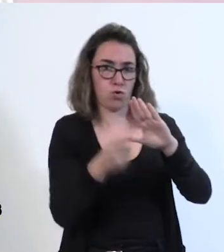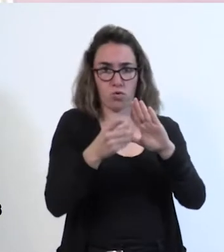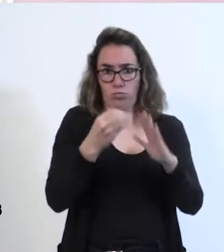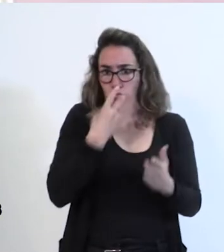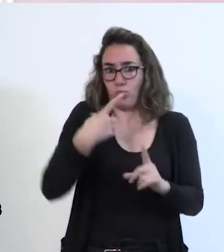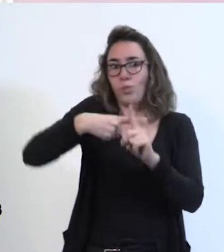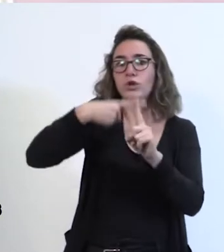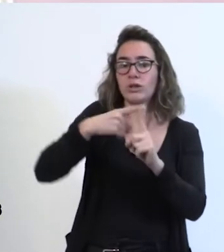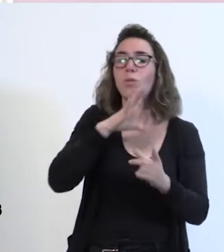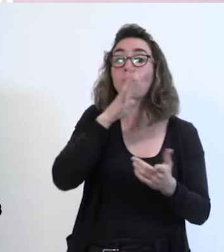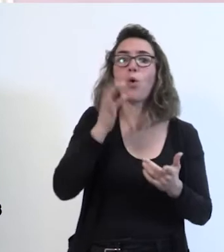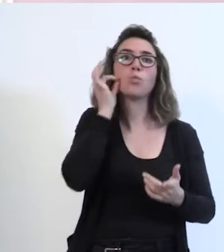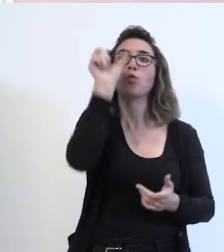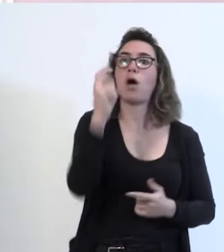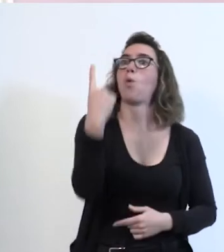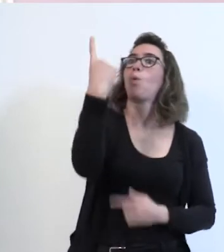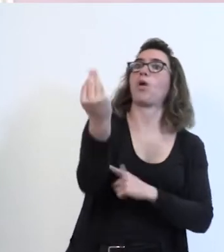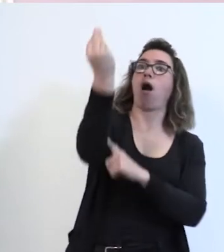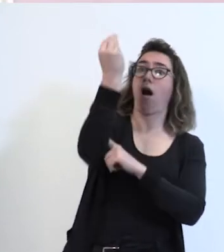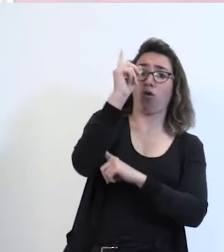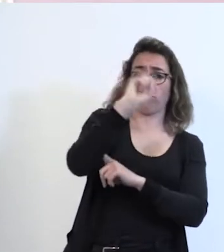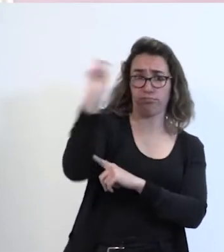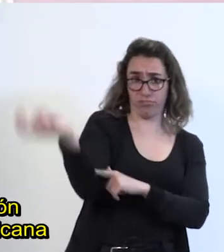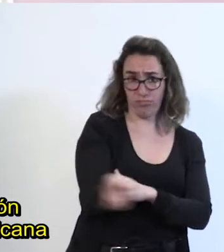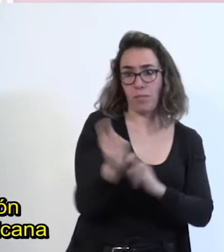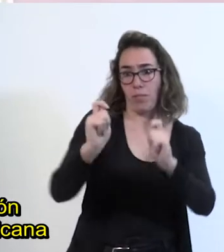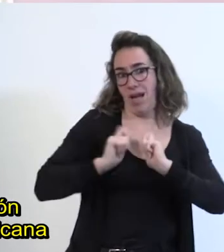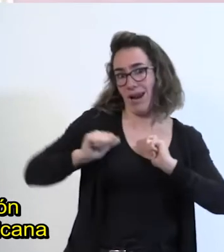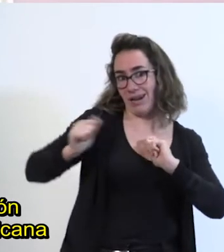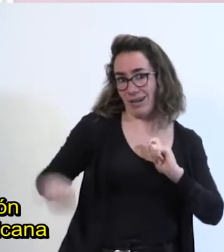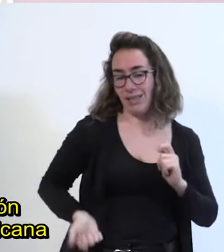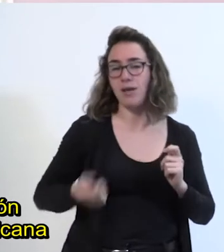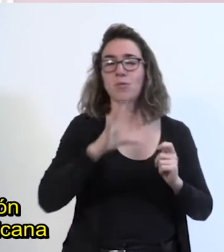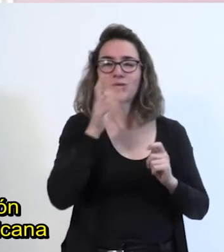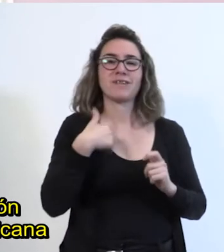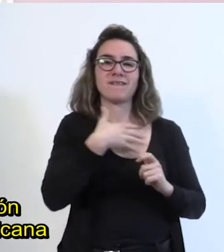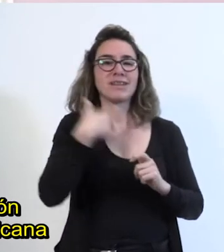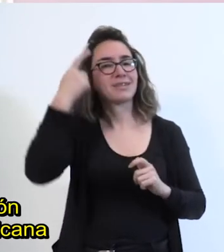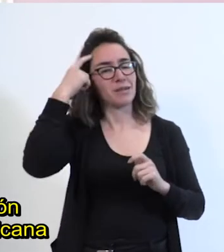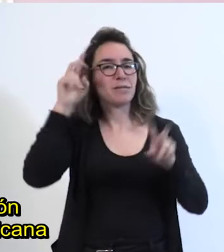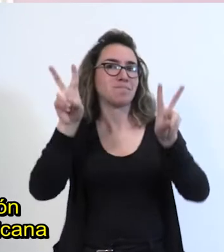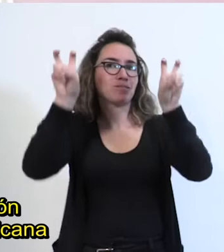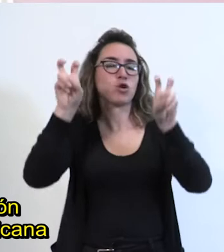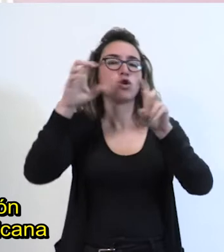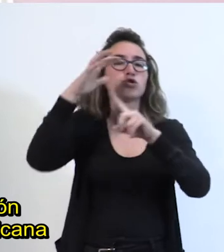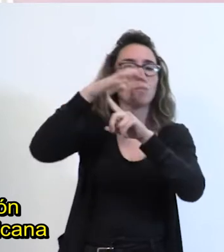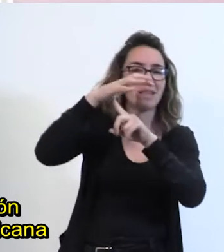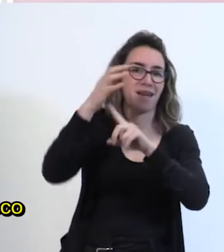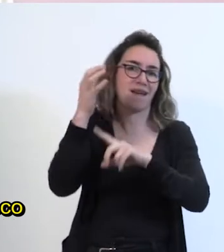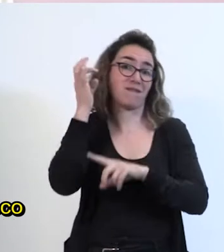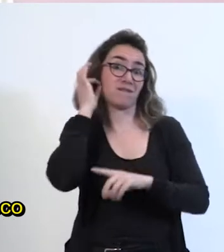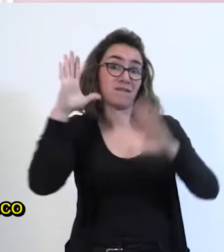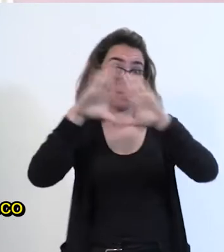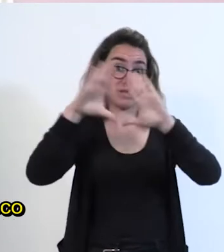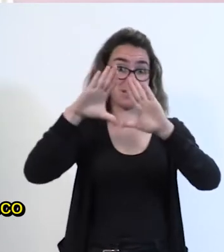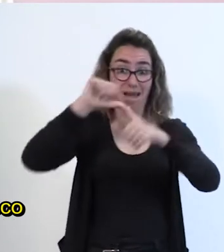nunca, no podemos hablar de una única mujer, ¿no? Y eso nos da mucha riqueza. Bueno. Entonces quería hacer eso, una mención a la sombrilla feminista centroamericana,